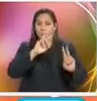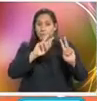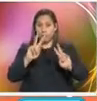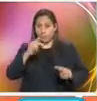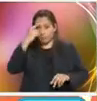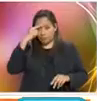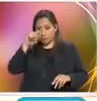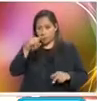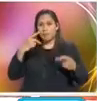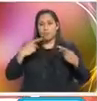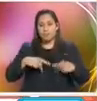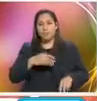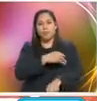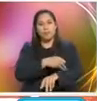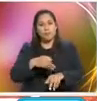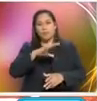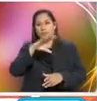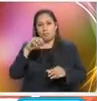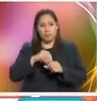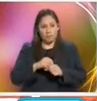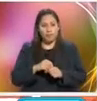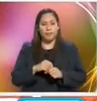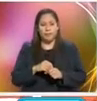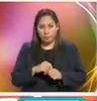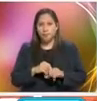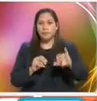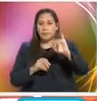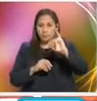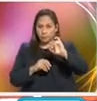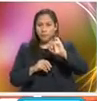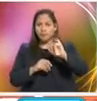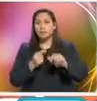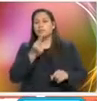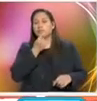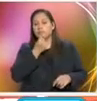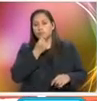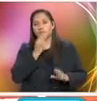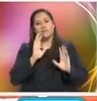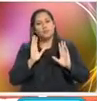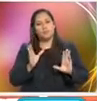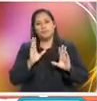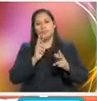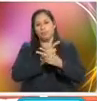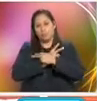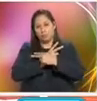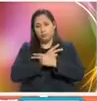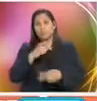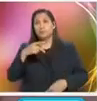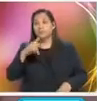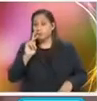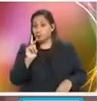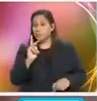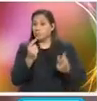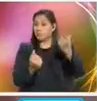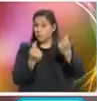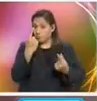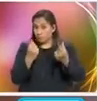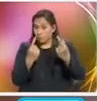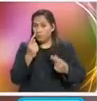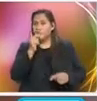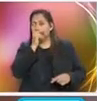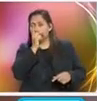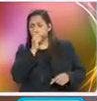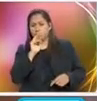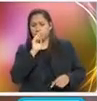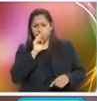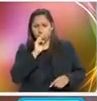está dirigido a público familiar, ¿sí? ¿no? Sí, finalmente, bueno, los chicos salen de vacaciones, pero también algunos de los padres